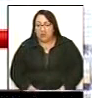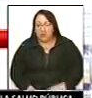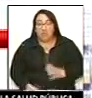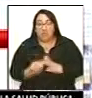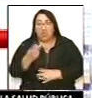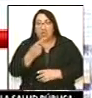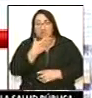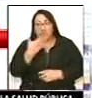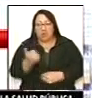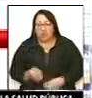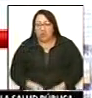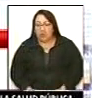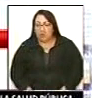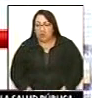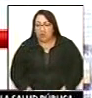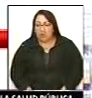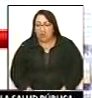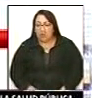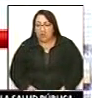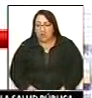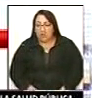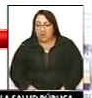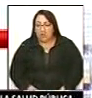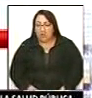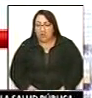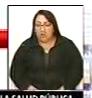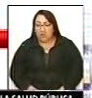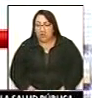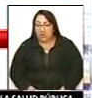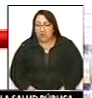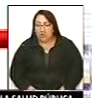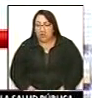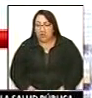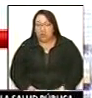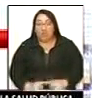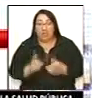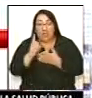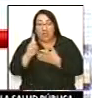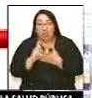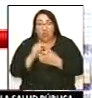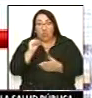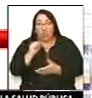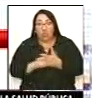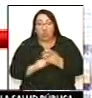mejor. Pero dato duro no existe.